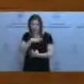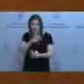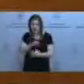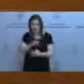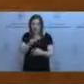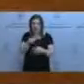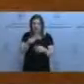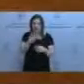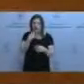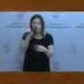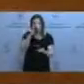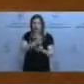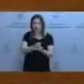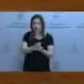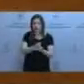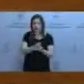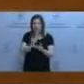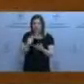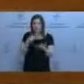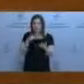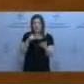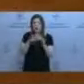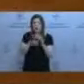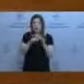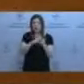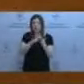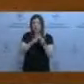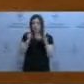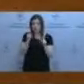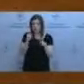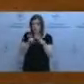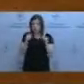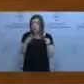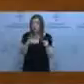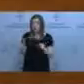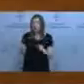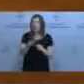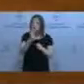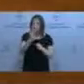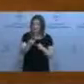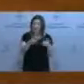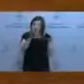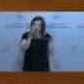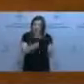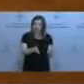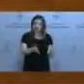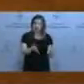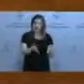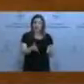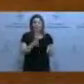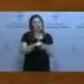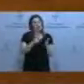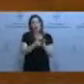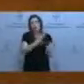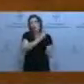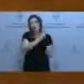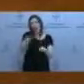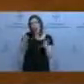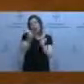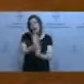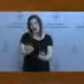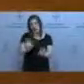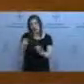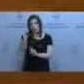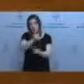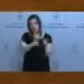le insisto. La calidad del sistema educativo asturiano es manifiestamente mejorable. Usted no ha resuelto ni uno solo de los problemas de los